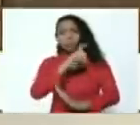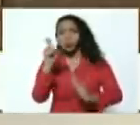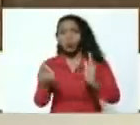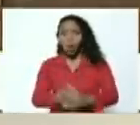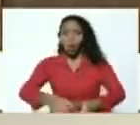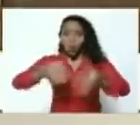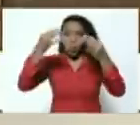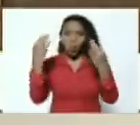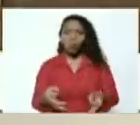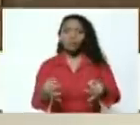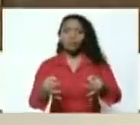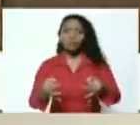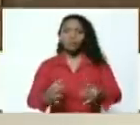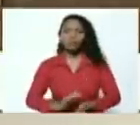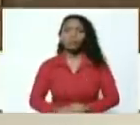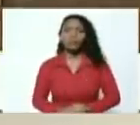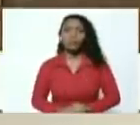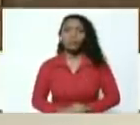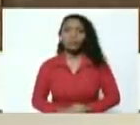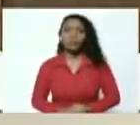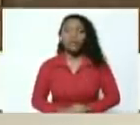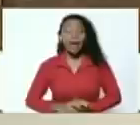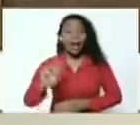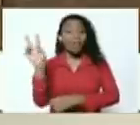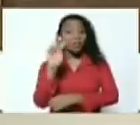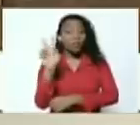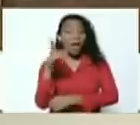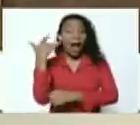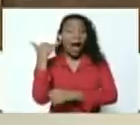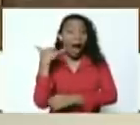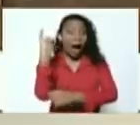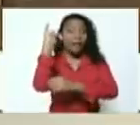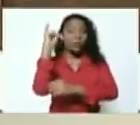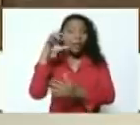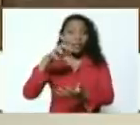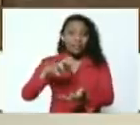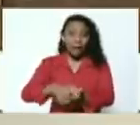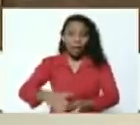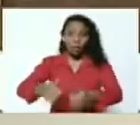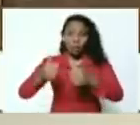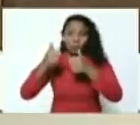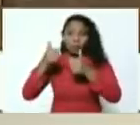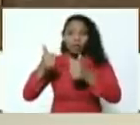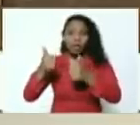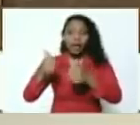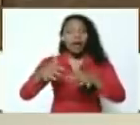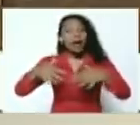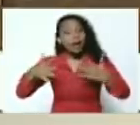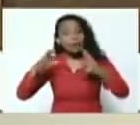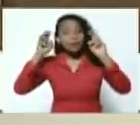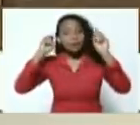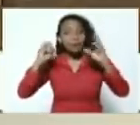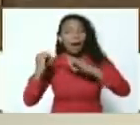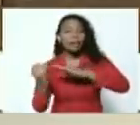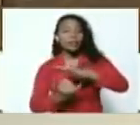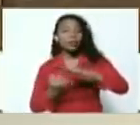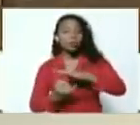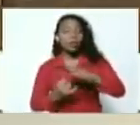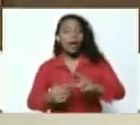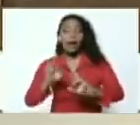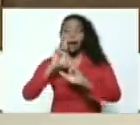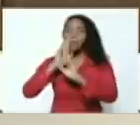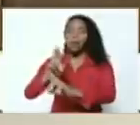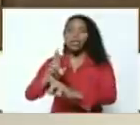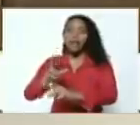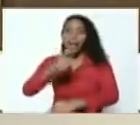justa, y para que Venezuela tenga un Estado robusto en cuanto a instituciones que le respondan